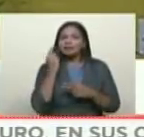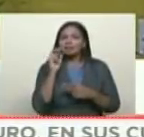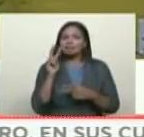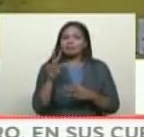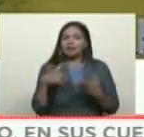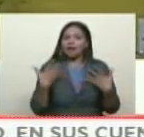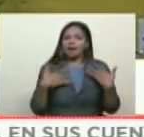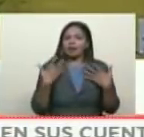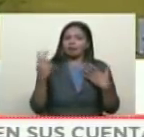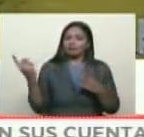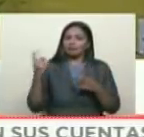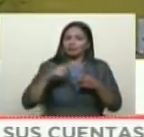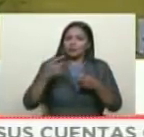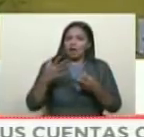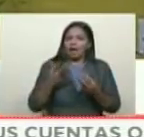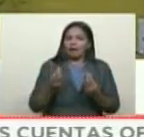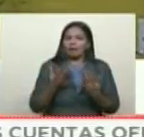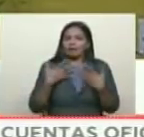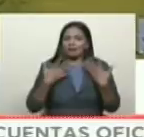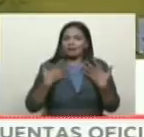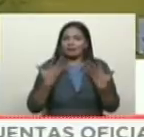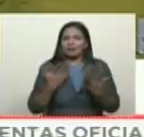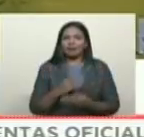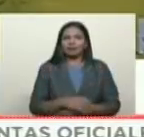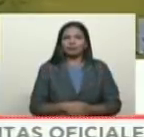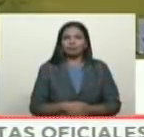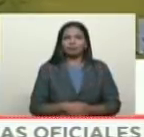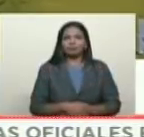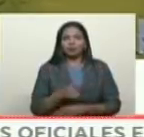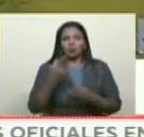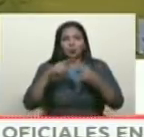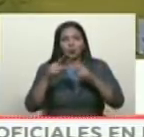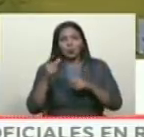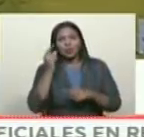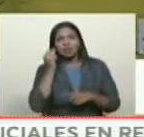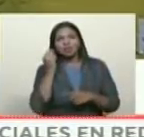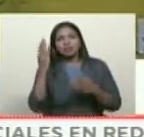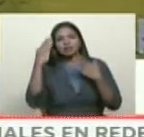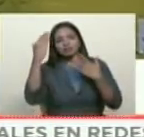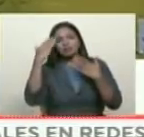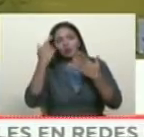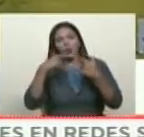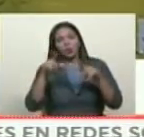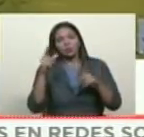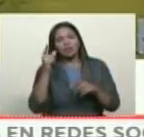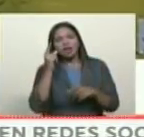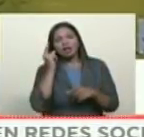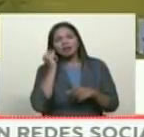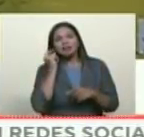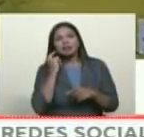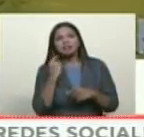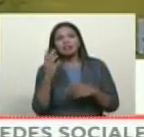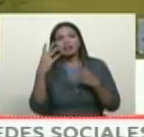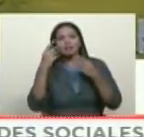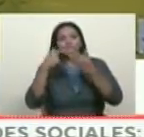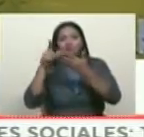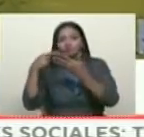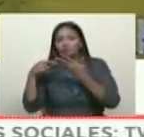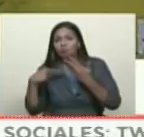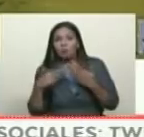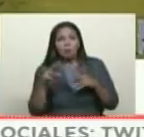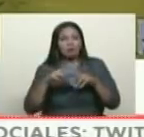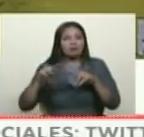qué alegría trae esa niña. Por aquí salió otra niña. Mi saludo para la otra niña que salió por aquí. Y por allá salió otra